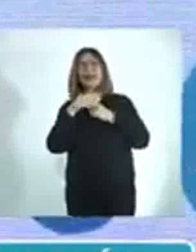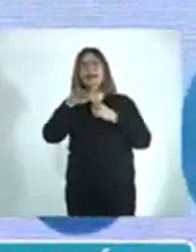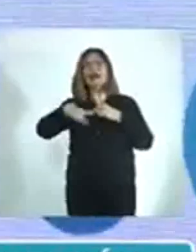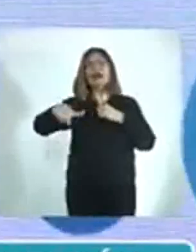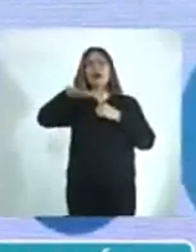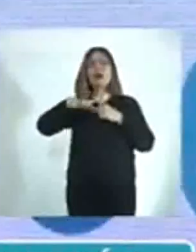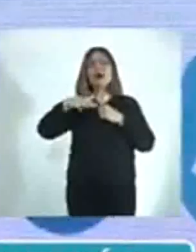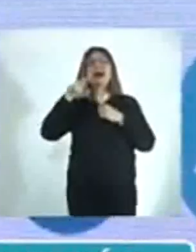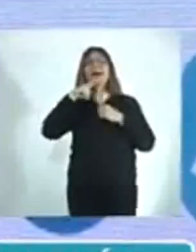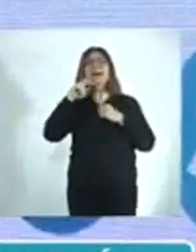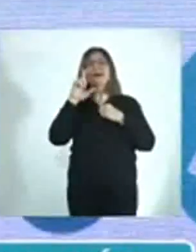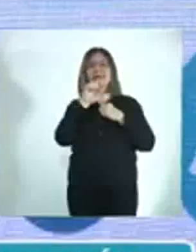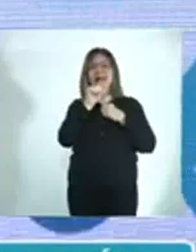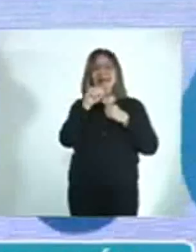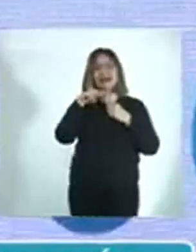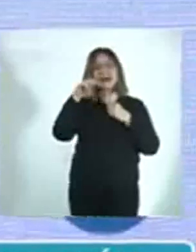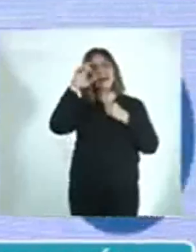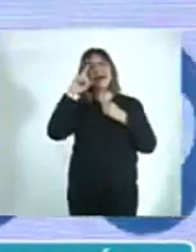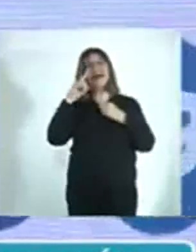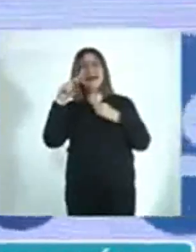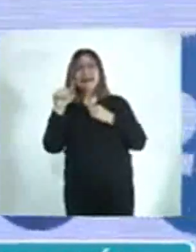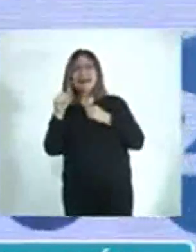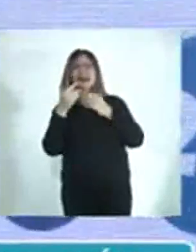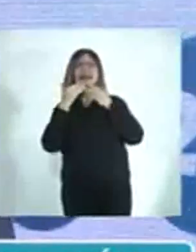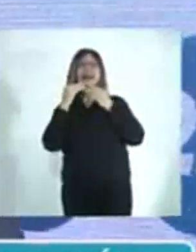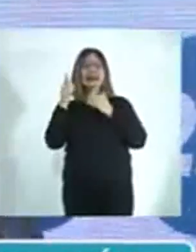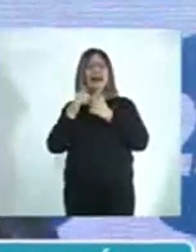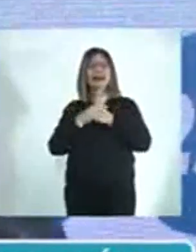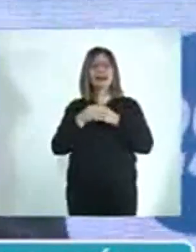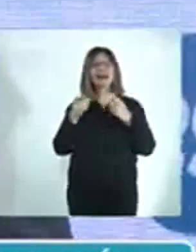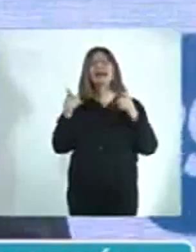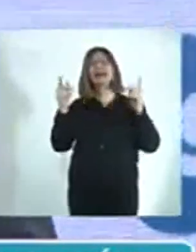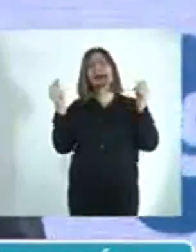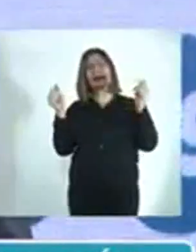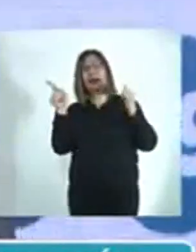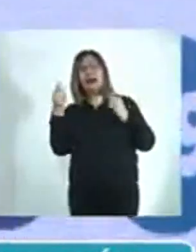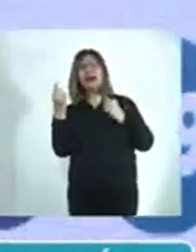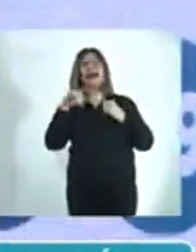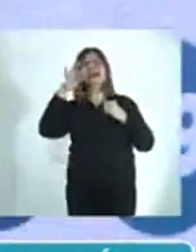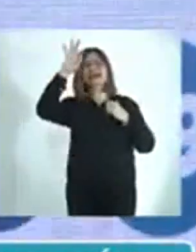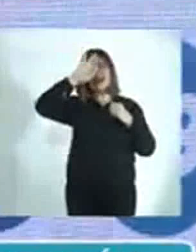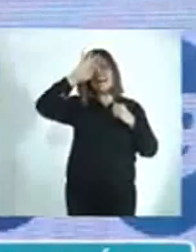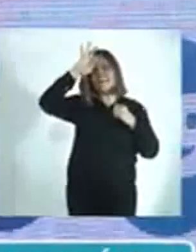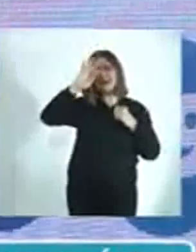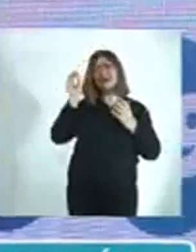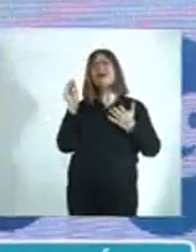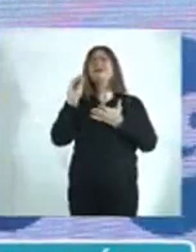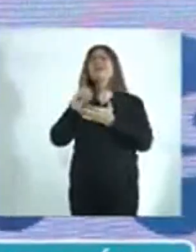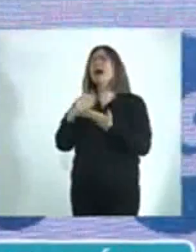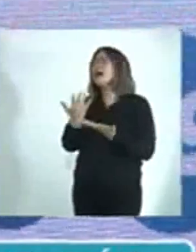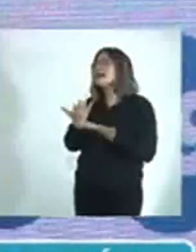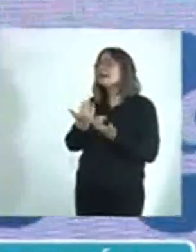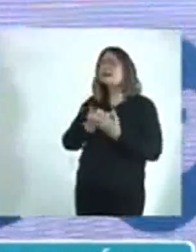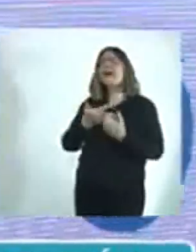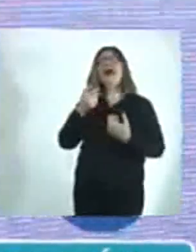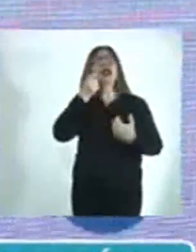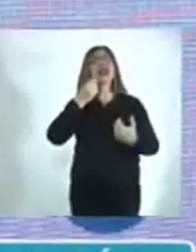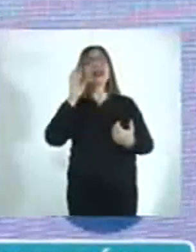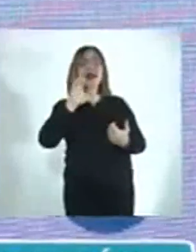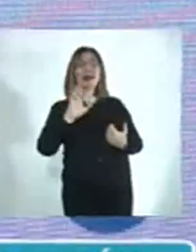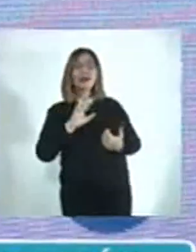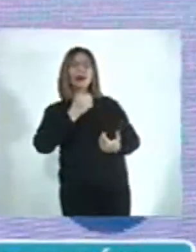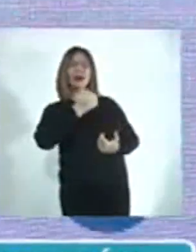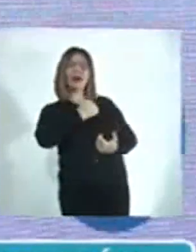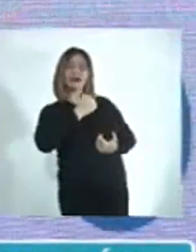dar la bienvenida a los amigos que están en Graneros, en Trancas, en San Pedro de Colalao. ¿Dónde más que ahí tenemos? La Rioja, Catamarca,